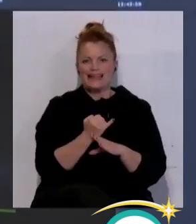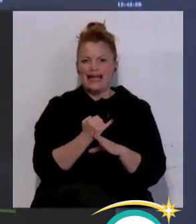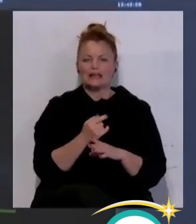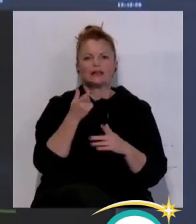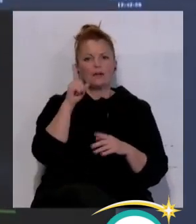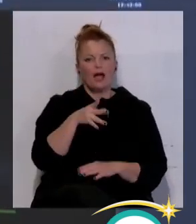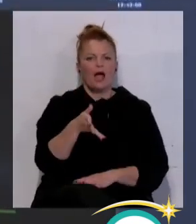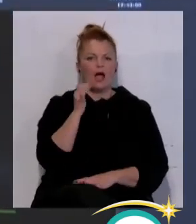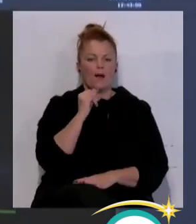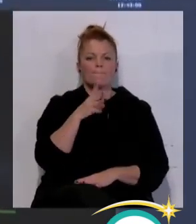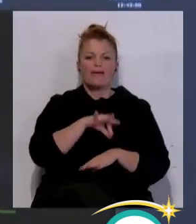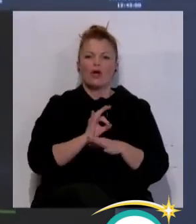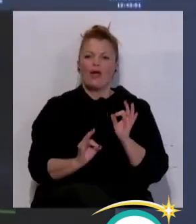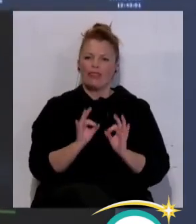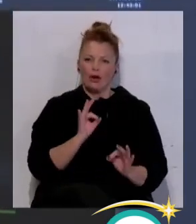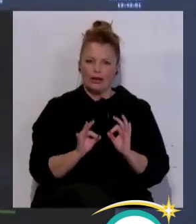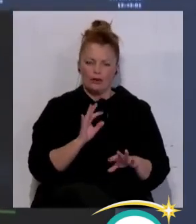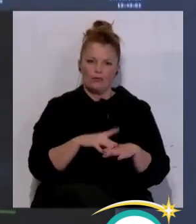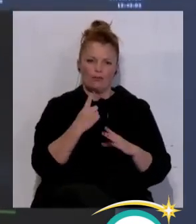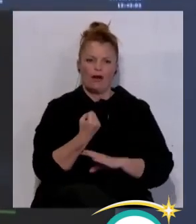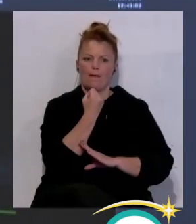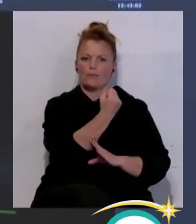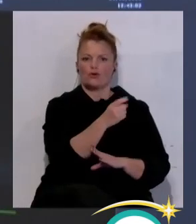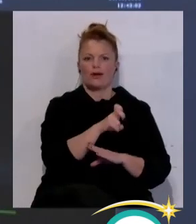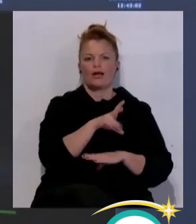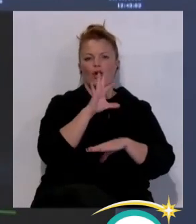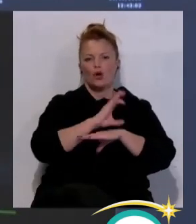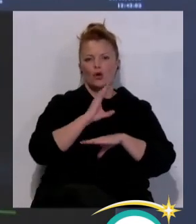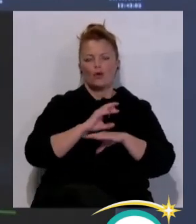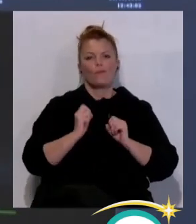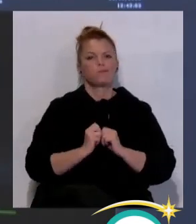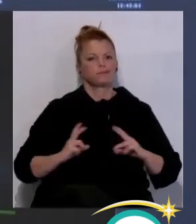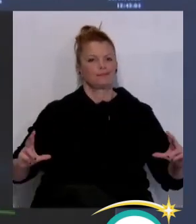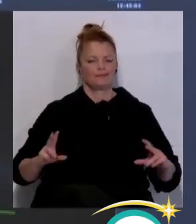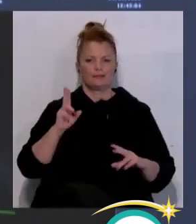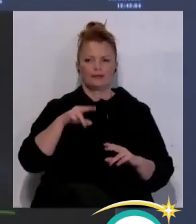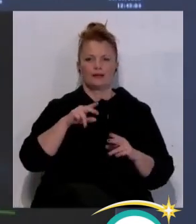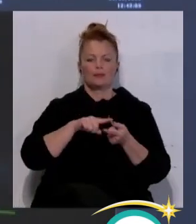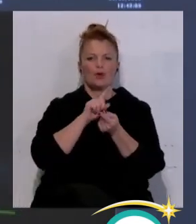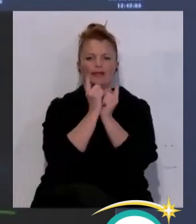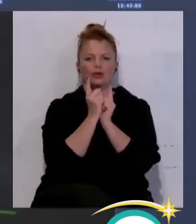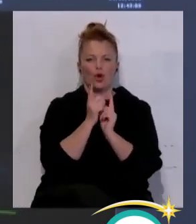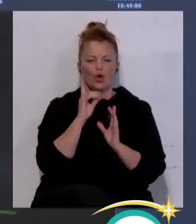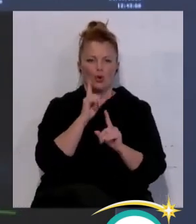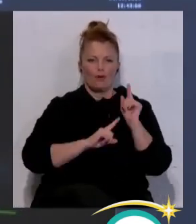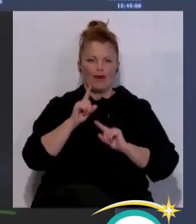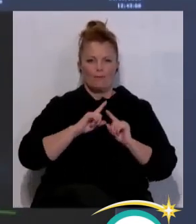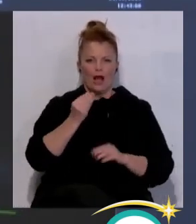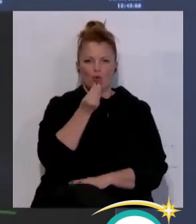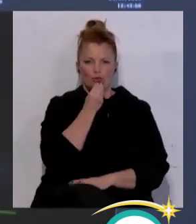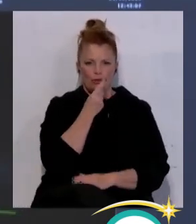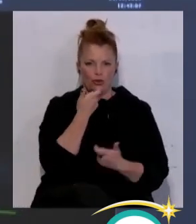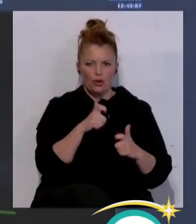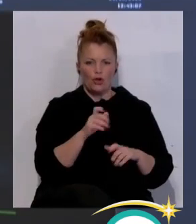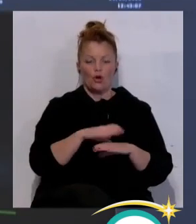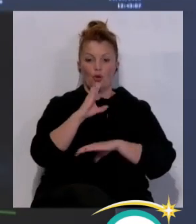tenemos médicos endocrinos que apoyan en lo que es la consulta de obesidad y de trastorno de la nutrición. Y aparte, pues tenemos una